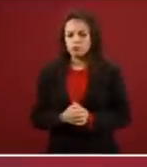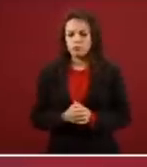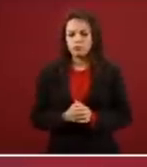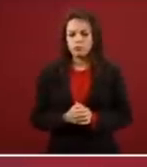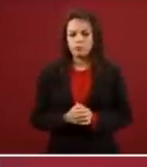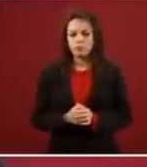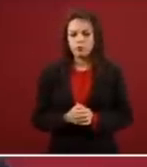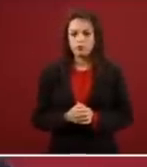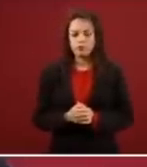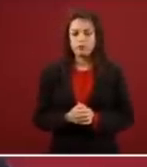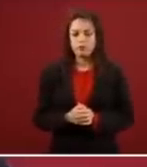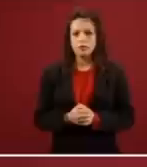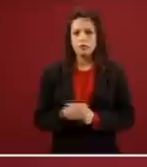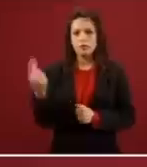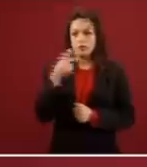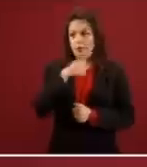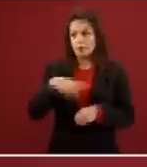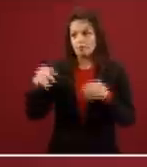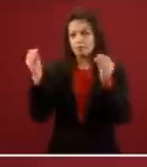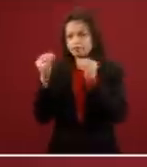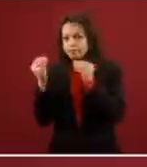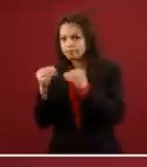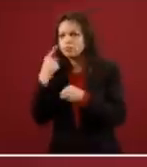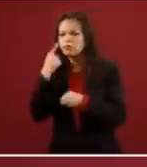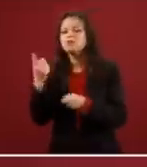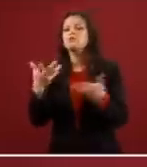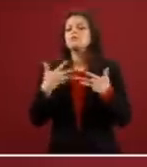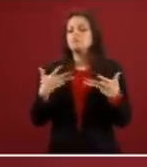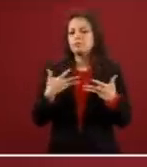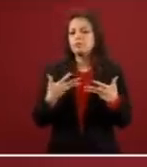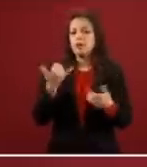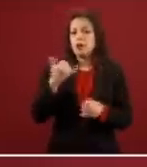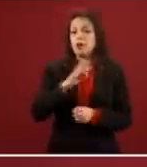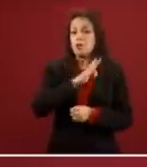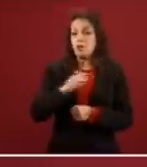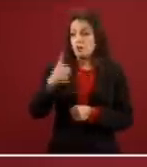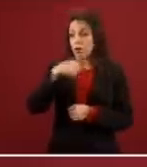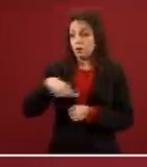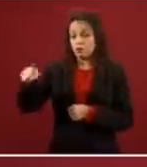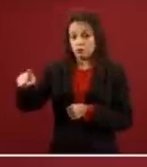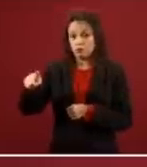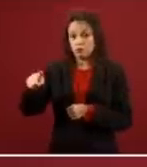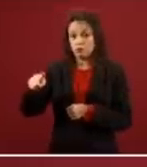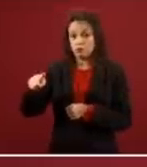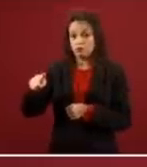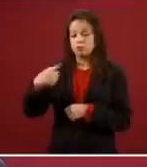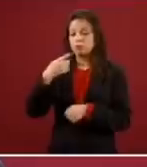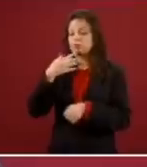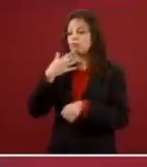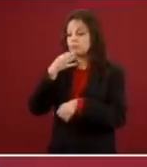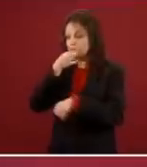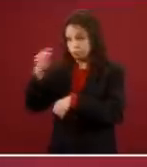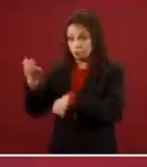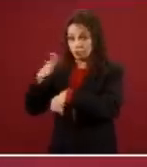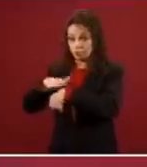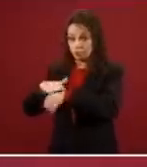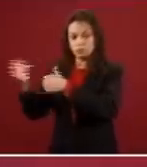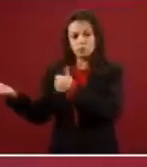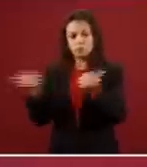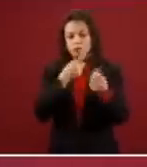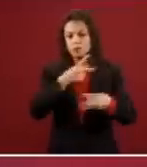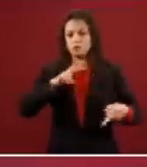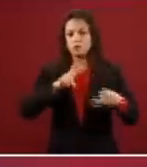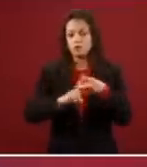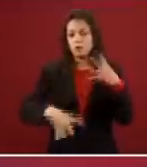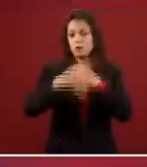respectiva, que se gire orden de aprehensión y que pueda ser sancionado hasta con 14 años de prisión